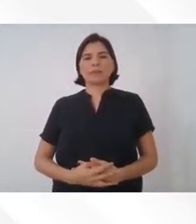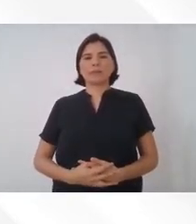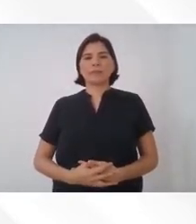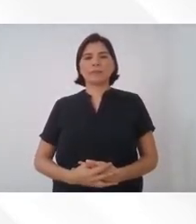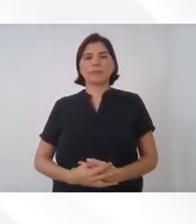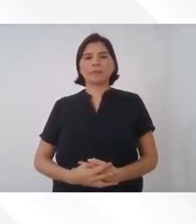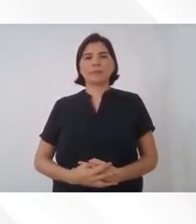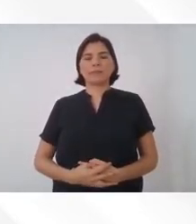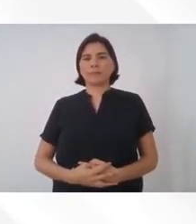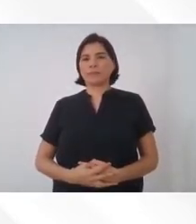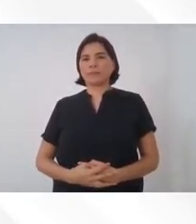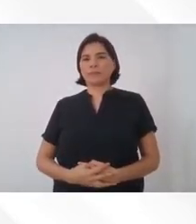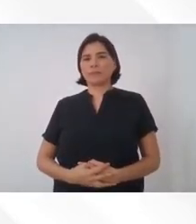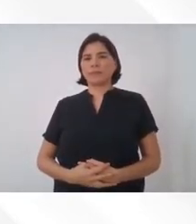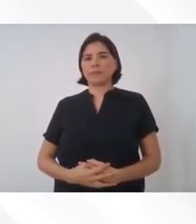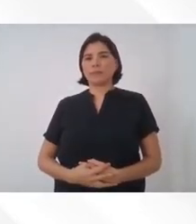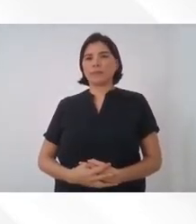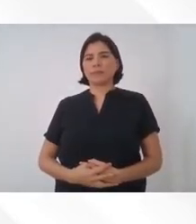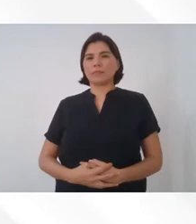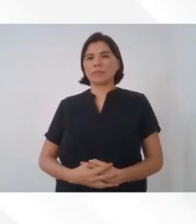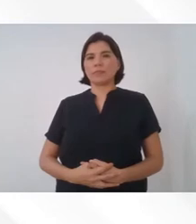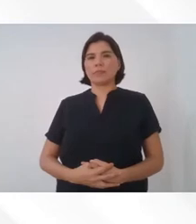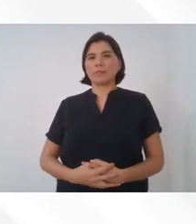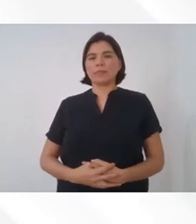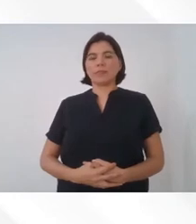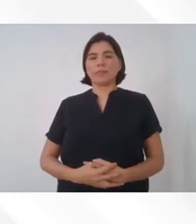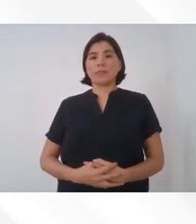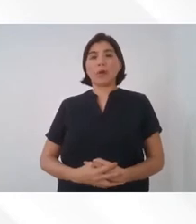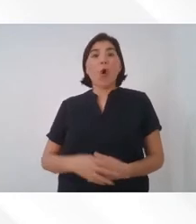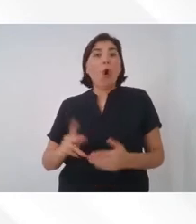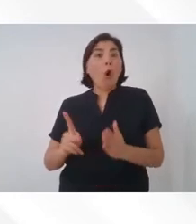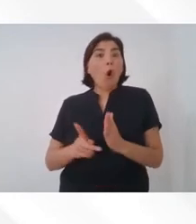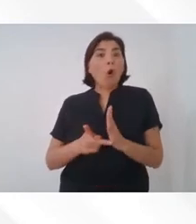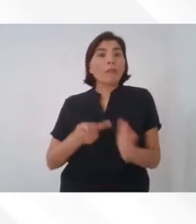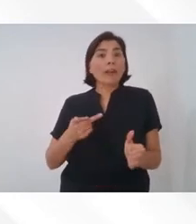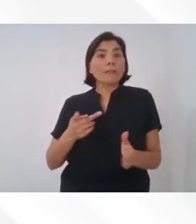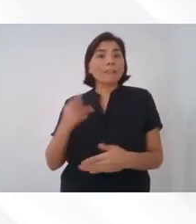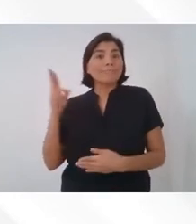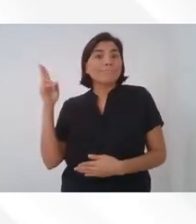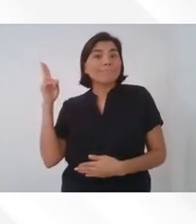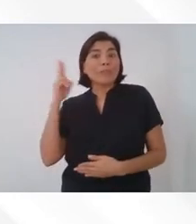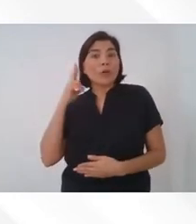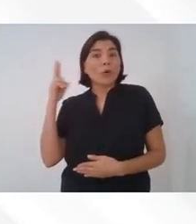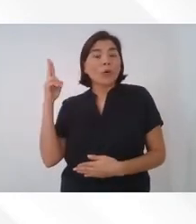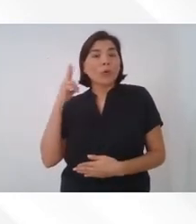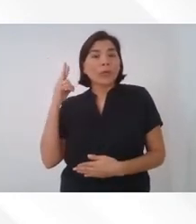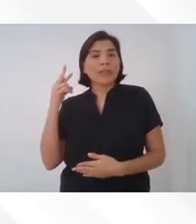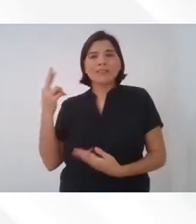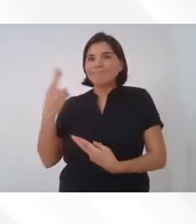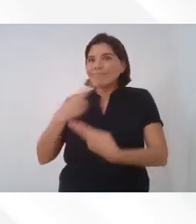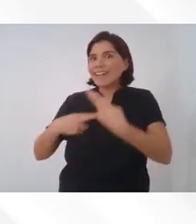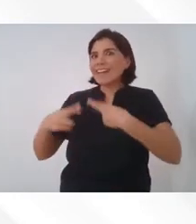Y con el sonido del cuenco, regresamos a la lectura.